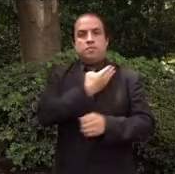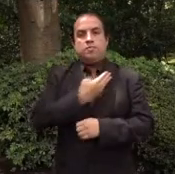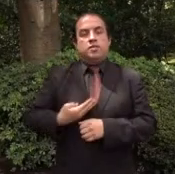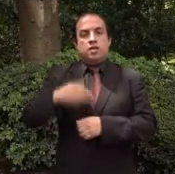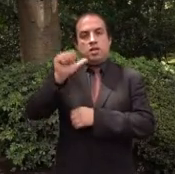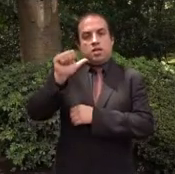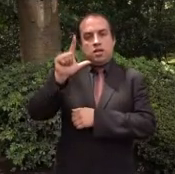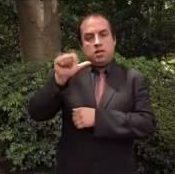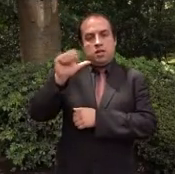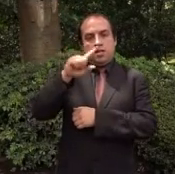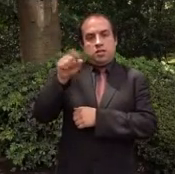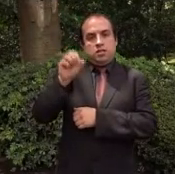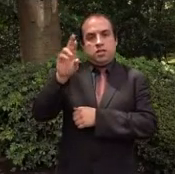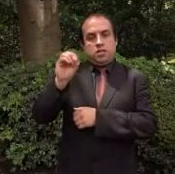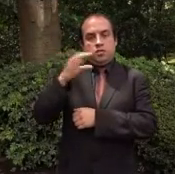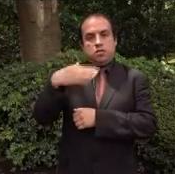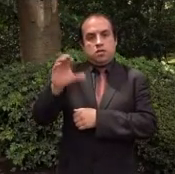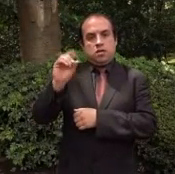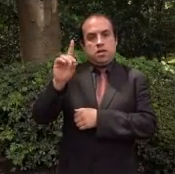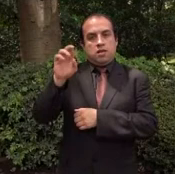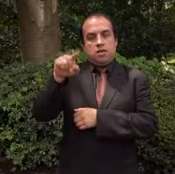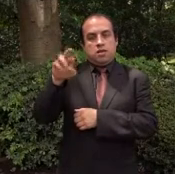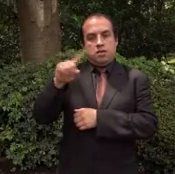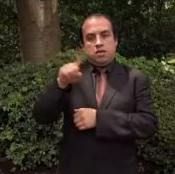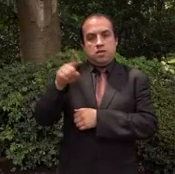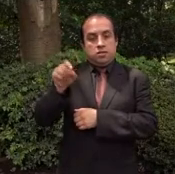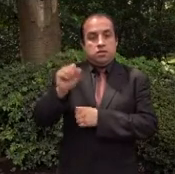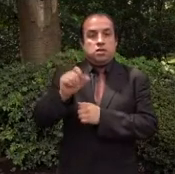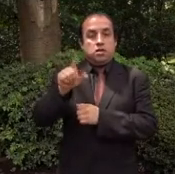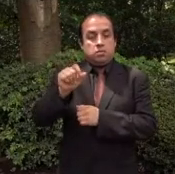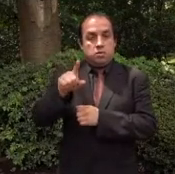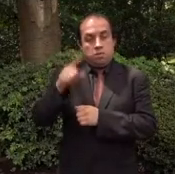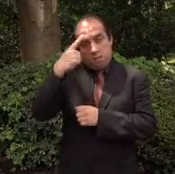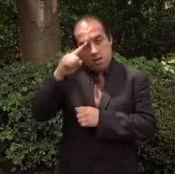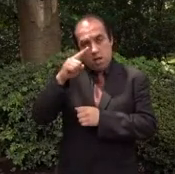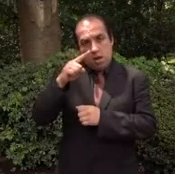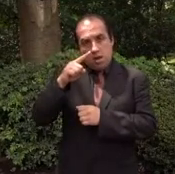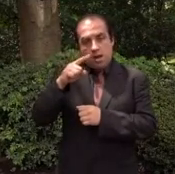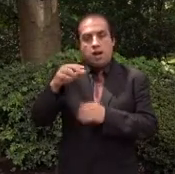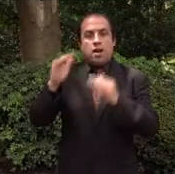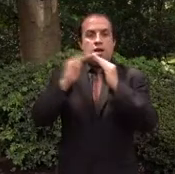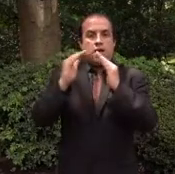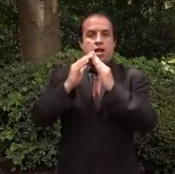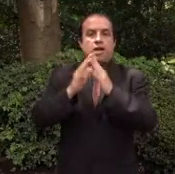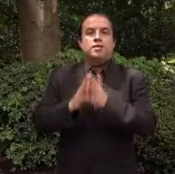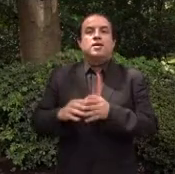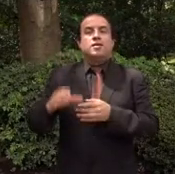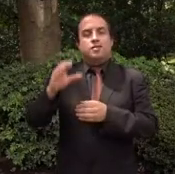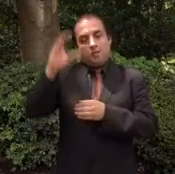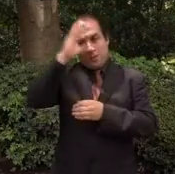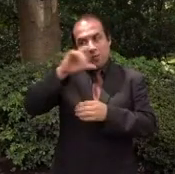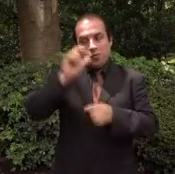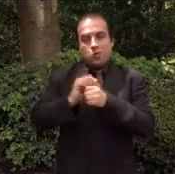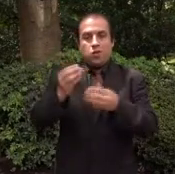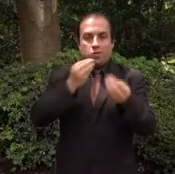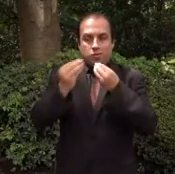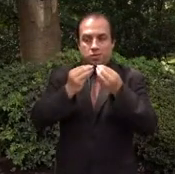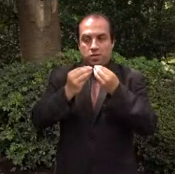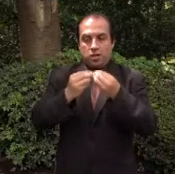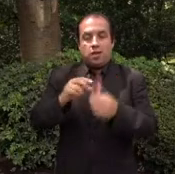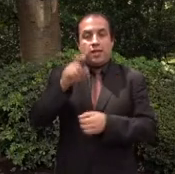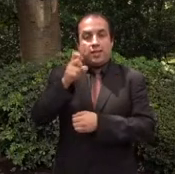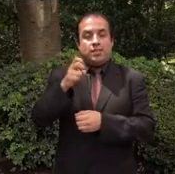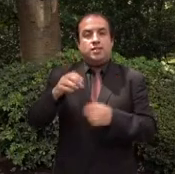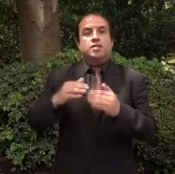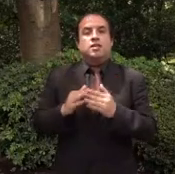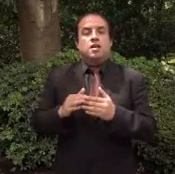la Casa del Maíz y la Cultura Alimentaria. Eso es lo que este año se estará interviniendo. Y pues